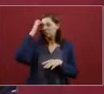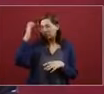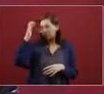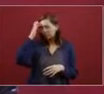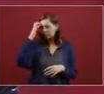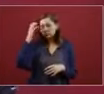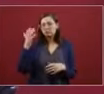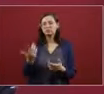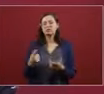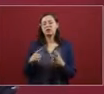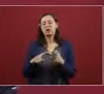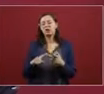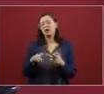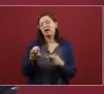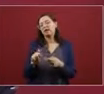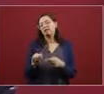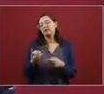con ética.